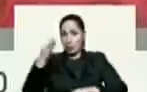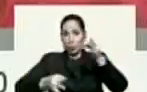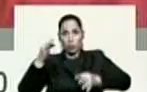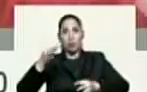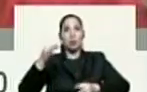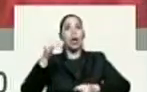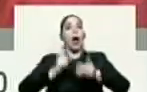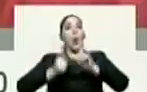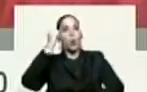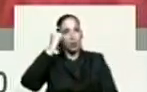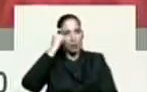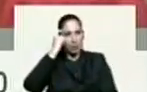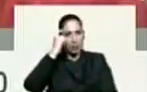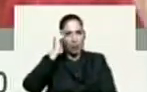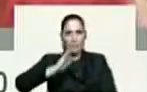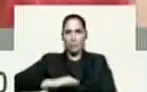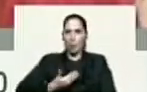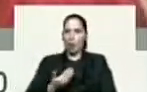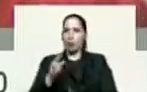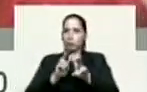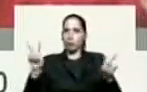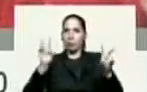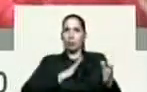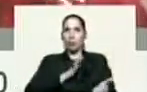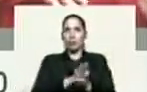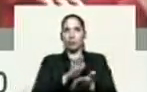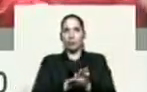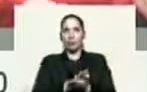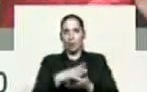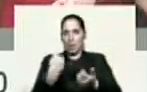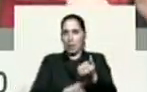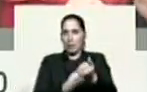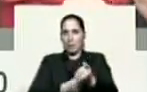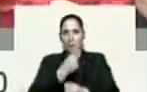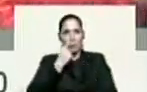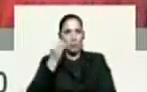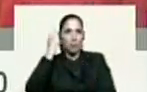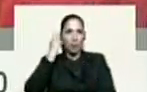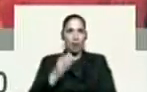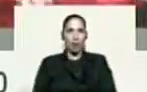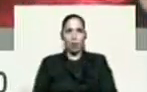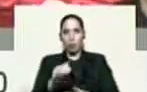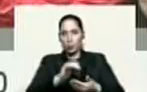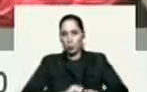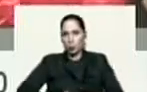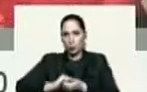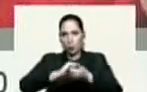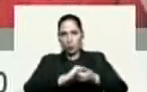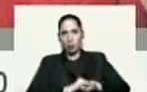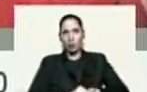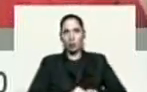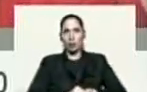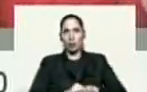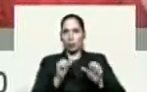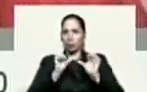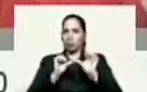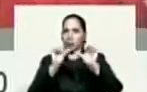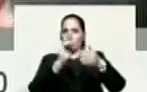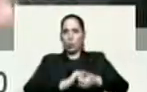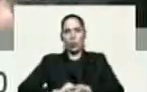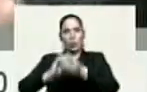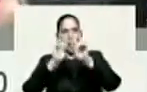día. Para que aquí pueda haber paz. Hermanos y hermanas de Trujillo, mantengamos a Trujillo en